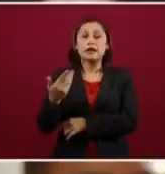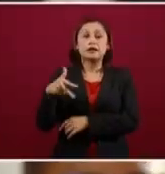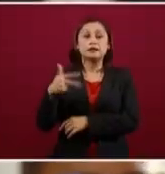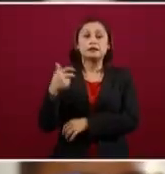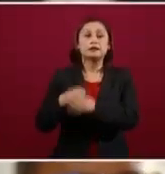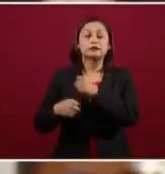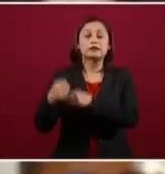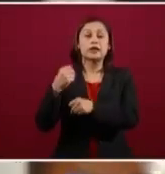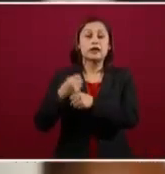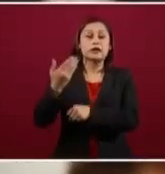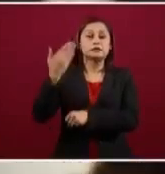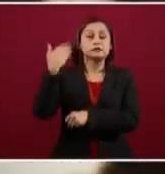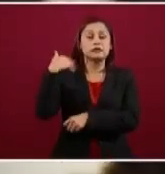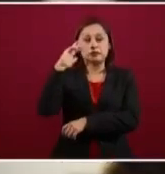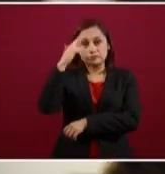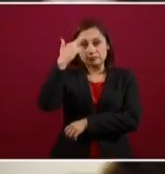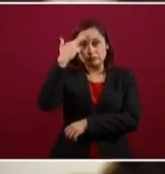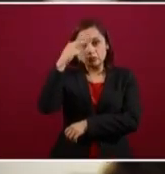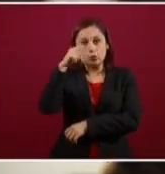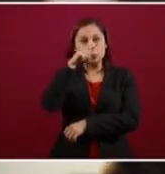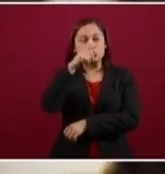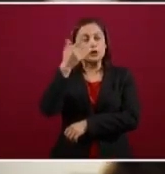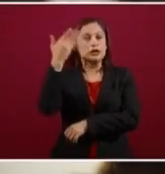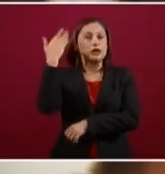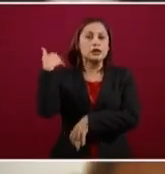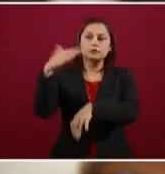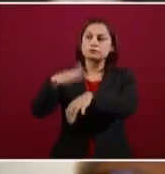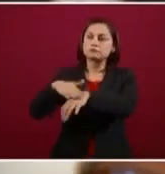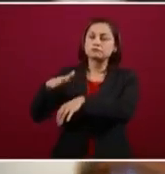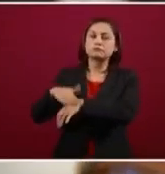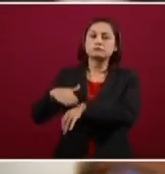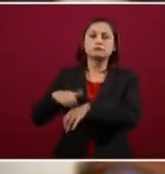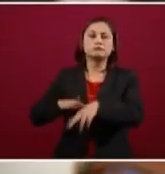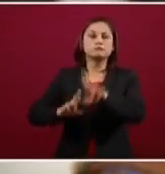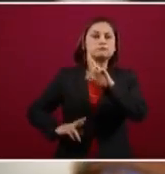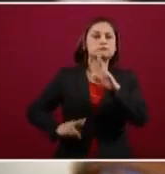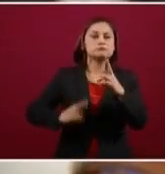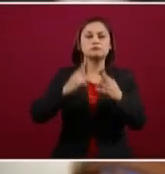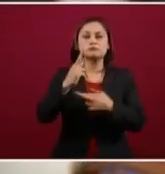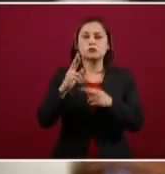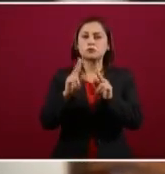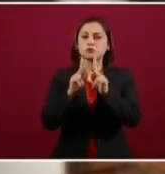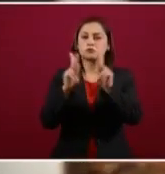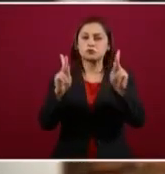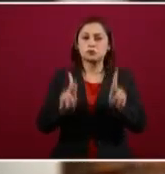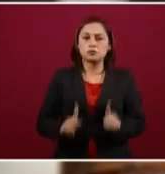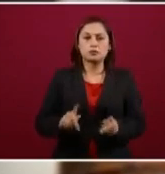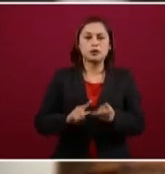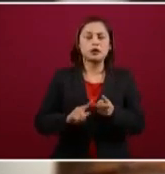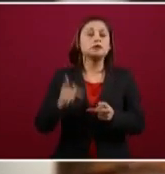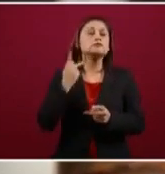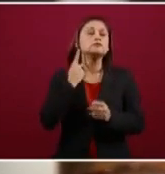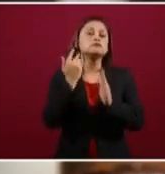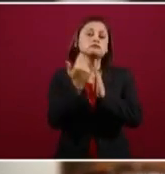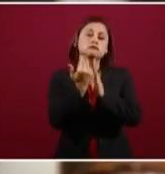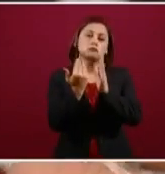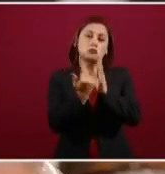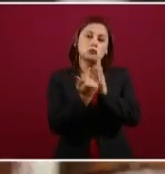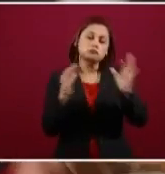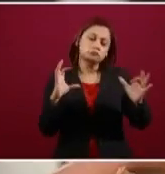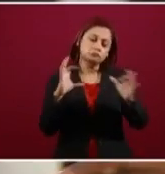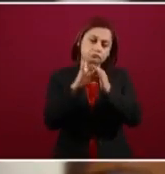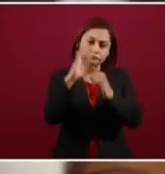donde usted convocó a la revolución pacífica, política y del pensamiento. Aquí